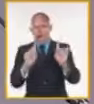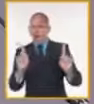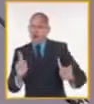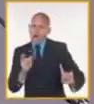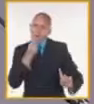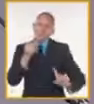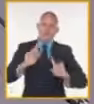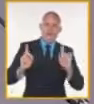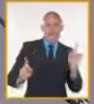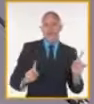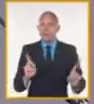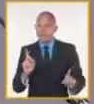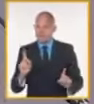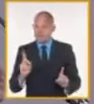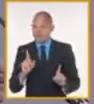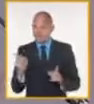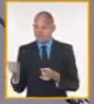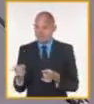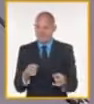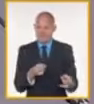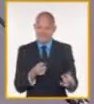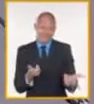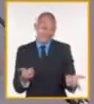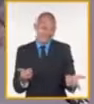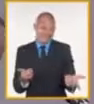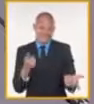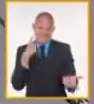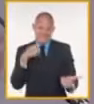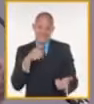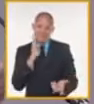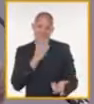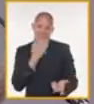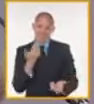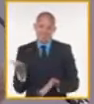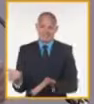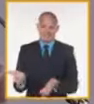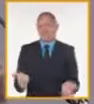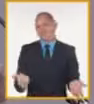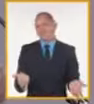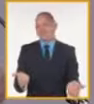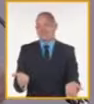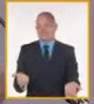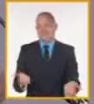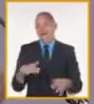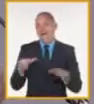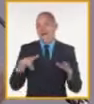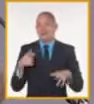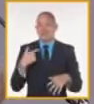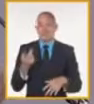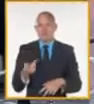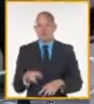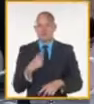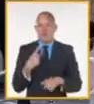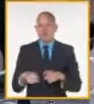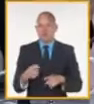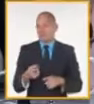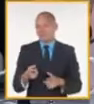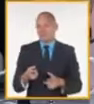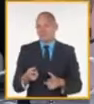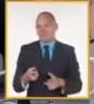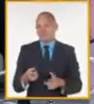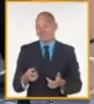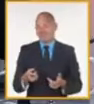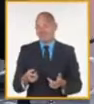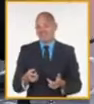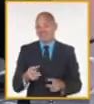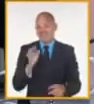hay un posicionamiento político muy claro aunque no sea muchas veces se trate de disimular y se trate de que por cto después es audiencia después del 6 de enero del 21